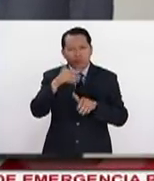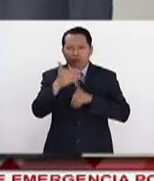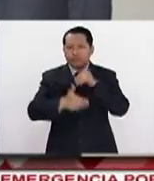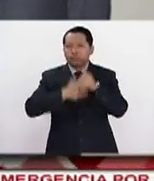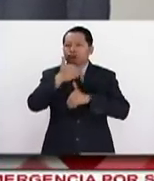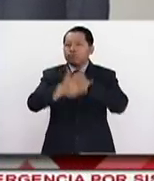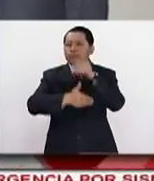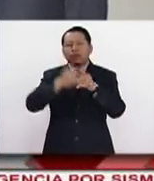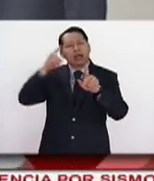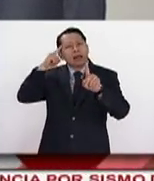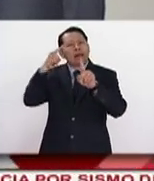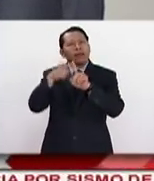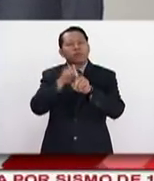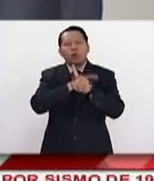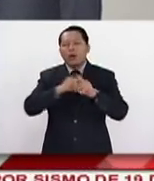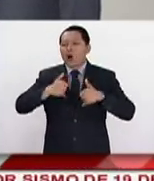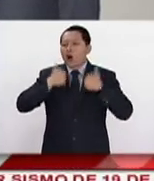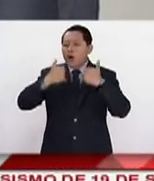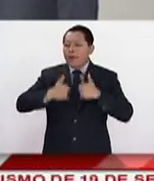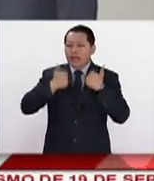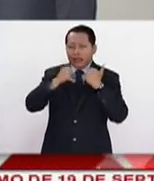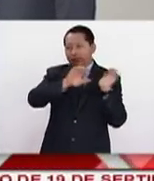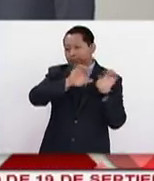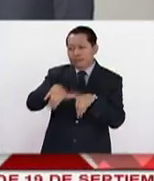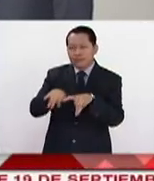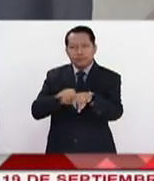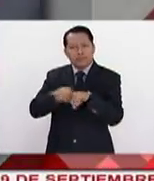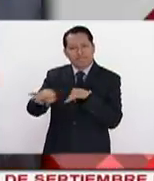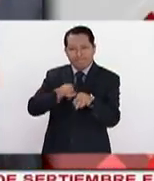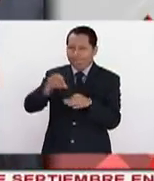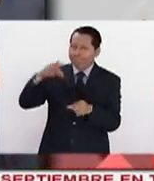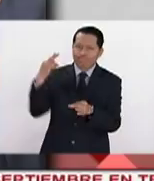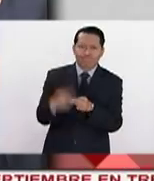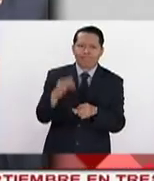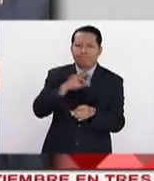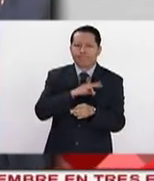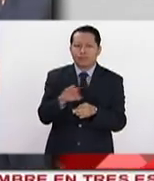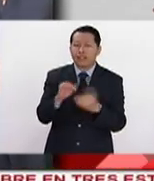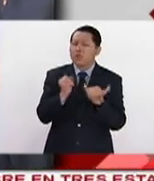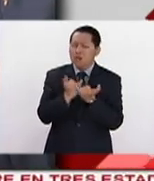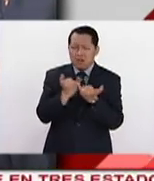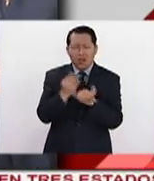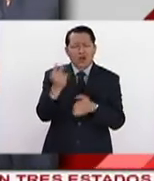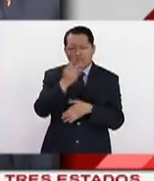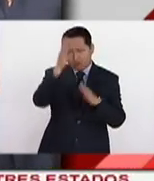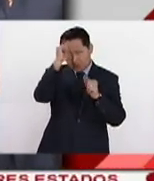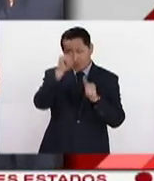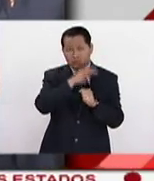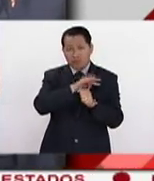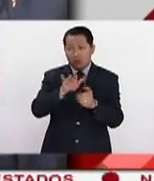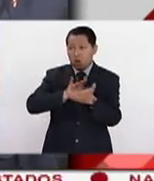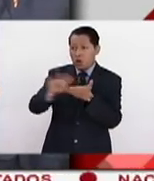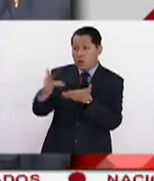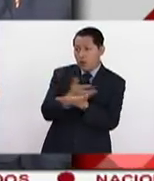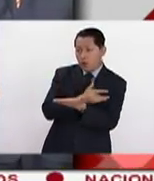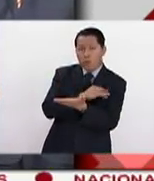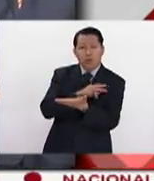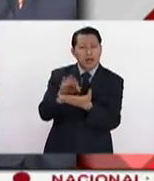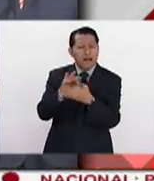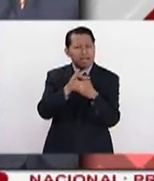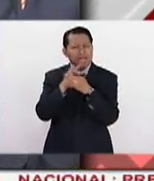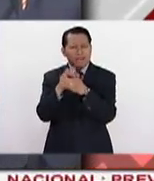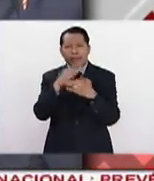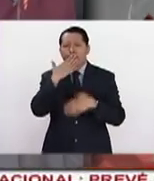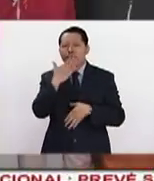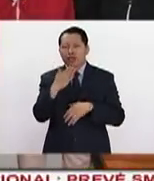las metas para la inserción de jóvenes al mercado laboral. Coincidieron en las ventajas de impulsar la cooperación conjunta para